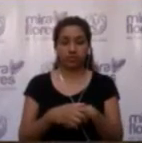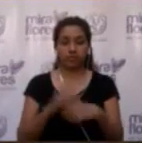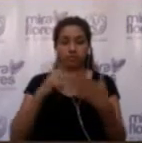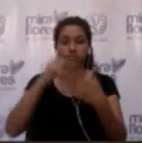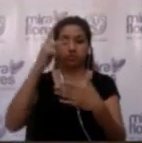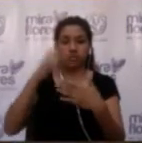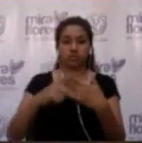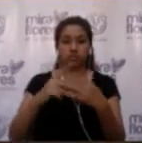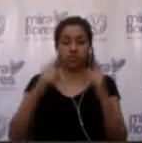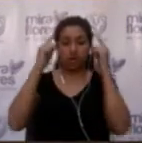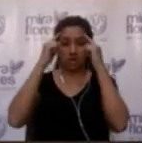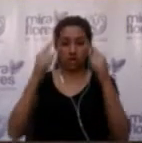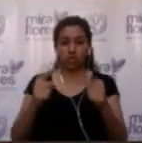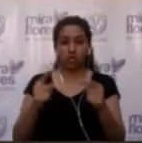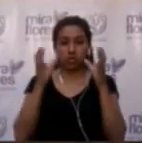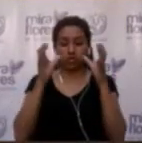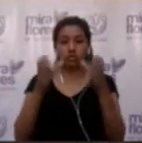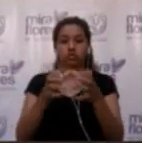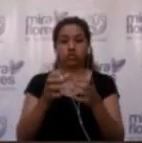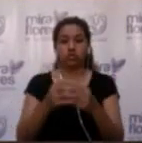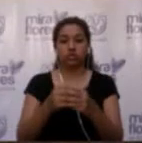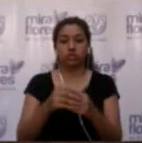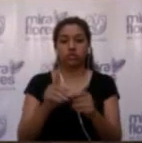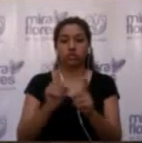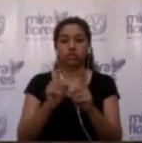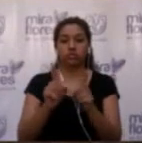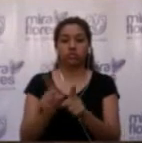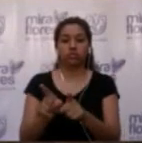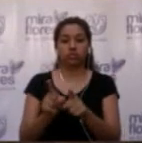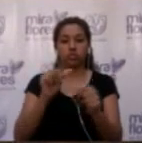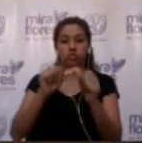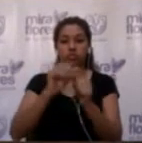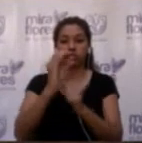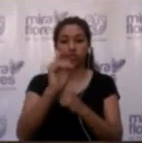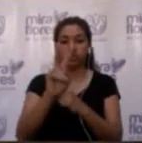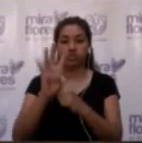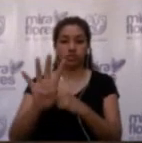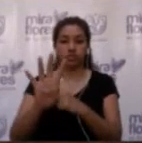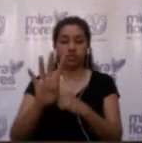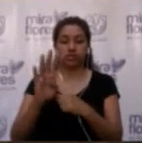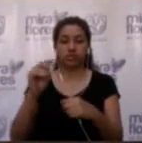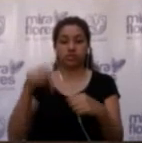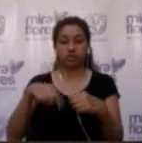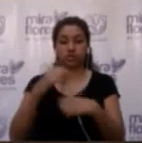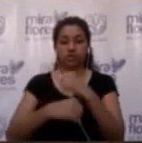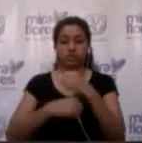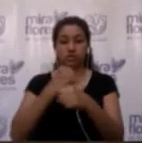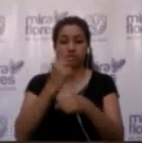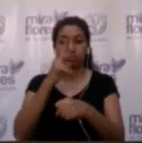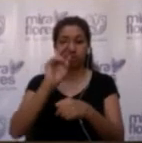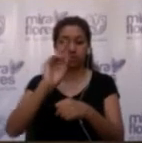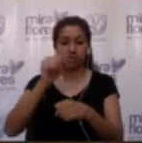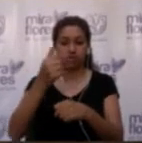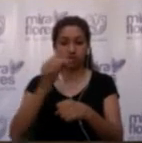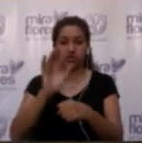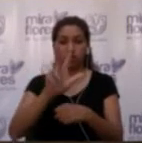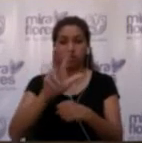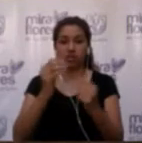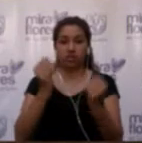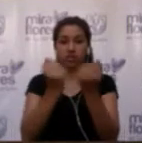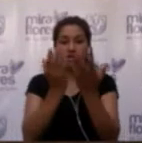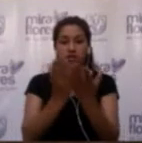Proyecto de acuerdo de consejo que deja sin efecto el acuerdo de consejo número 024 del presente año, de fecha 3 de abril,